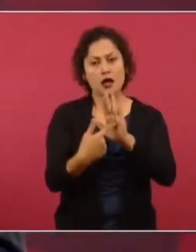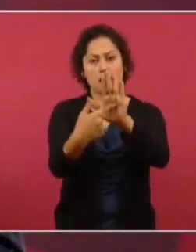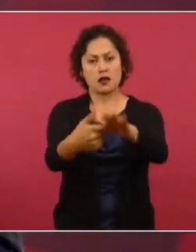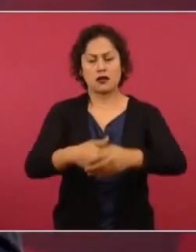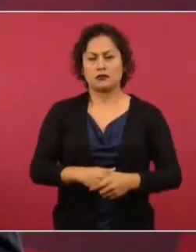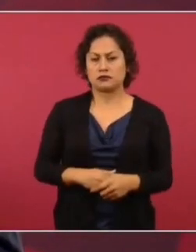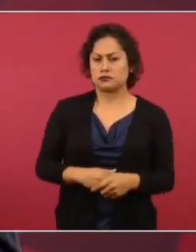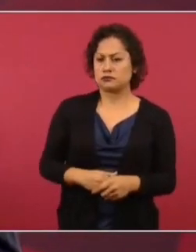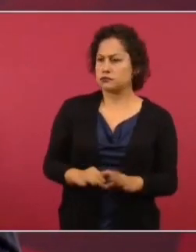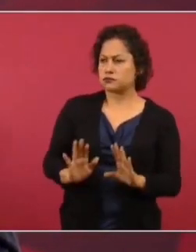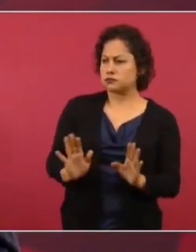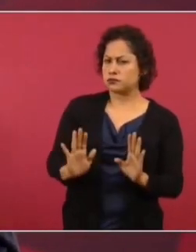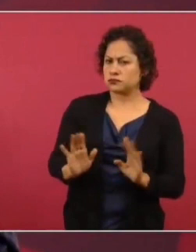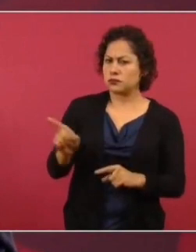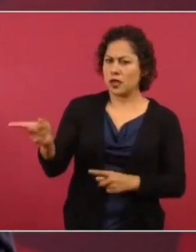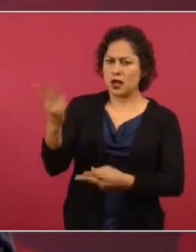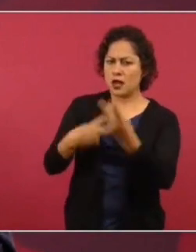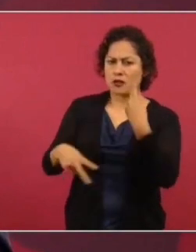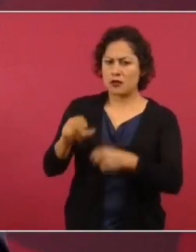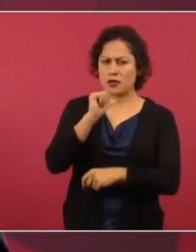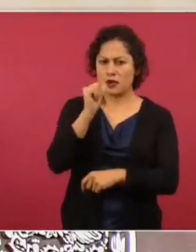venir. Nosotros informamos hoy mismo.